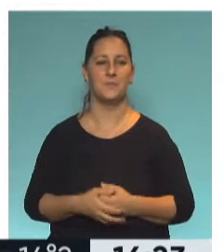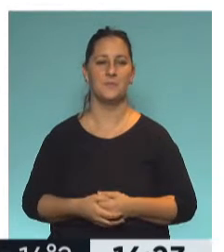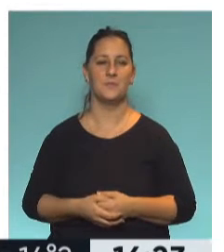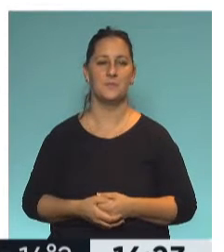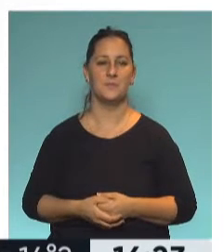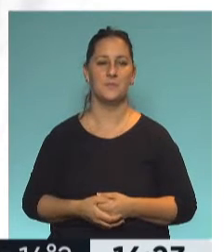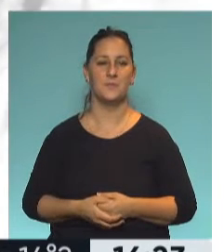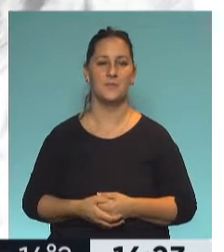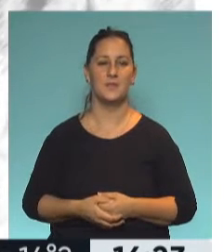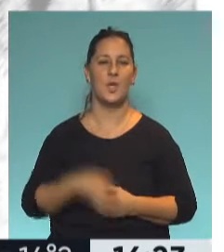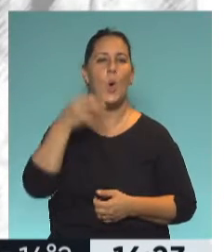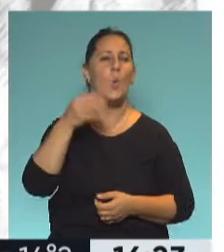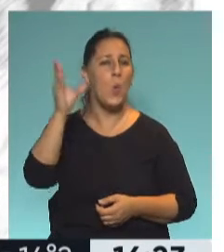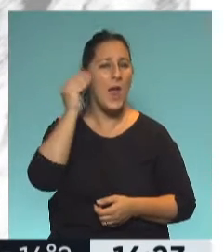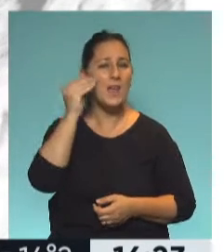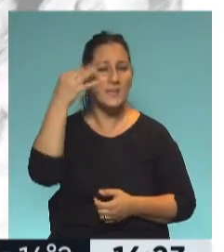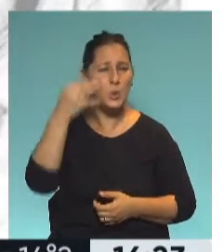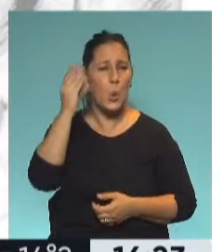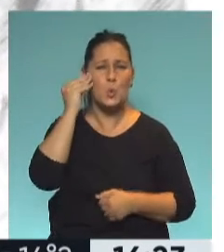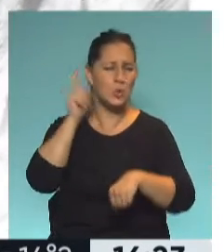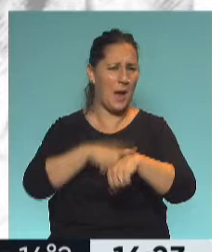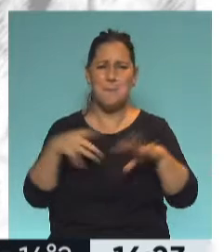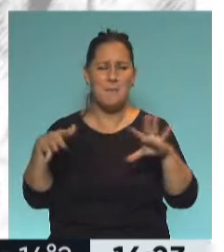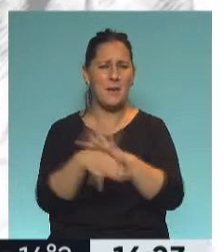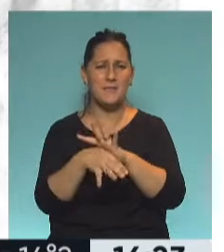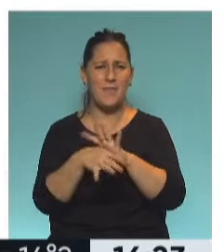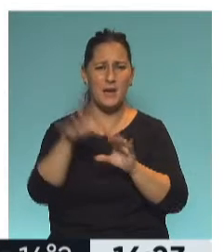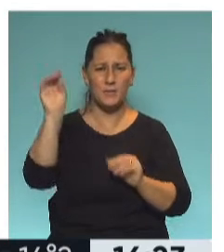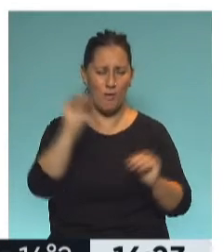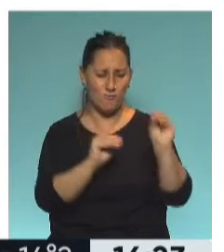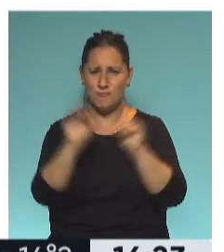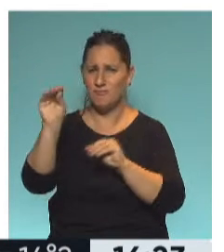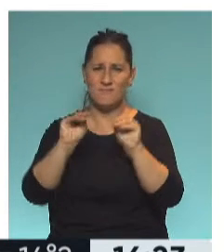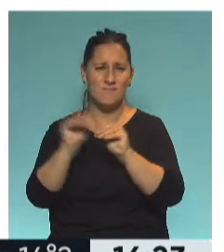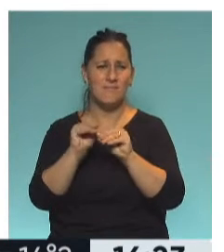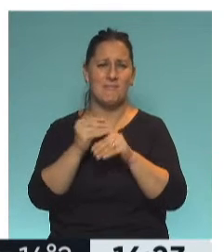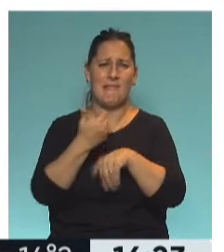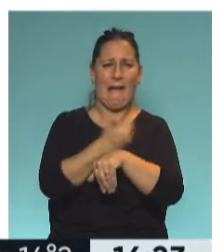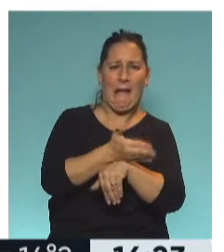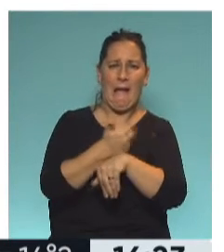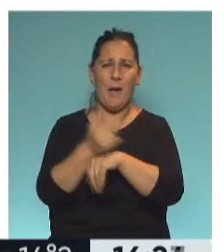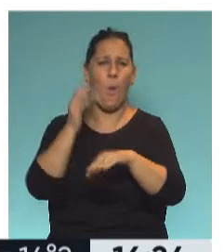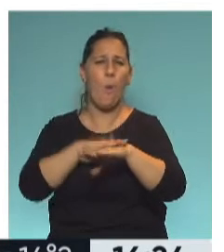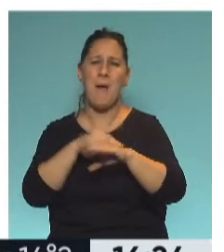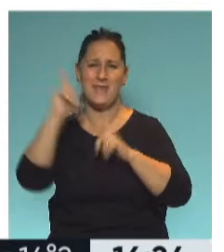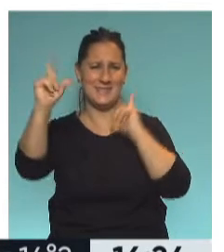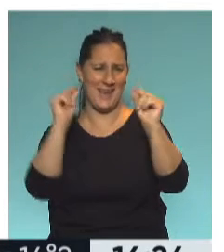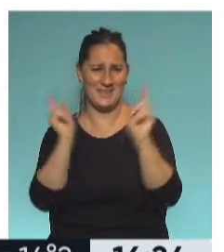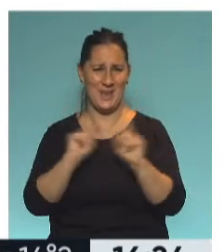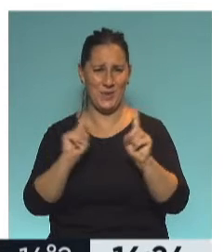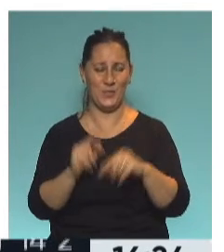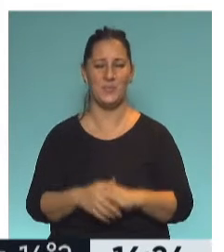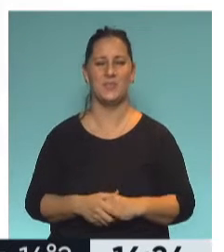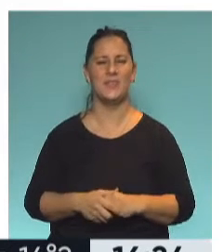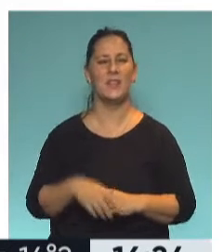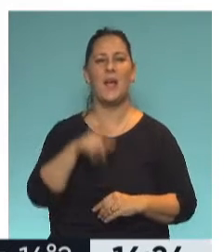que no se escucha con delay. No, lo compaginaron en sincro. Claro. Y Claudia, ¿qué diferencia